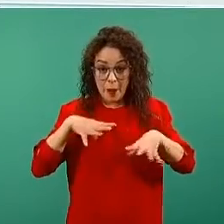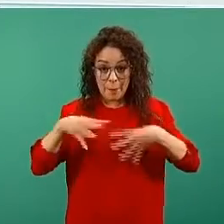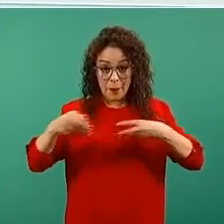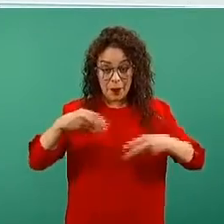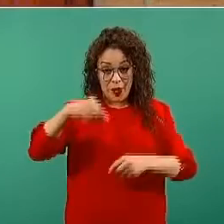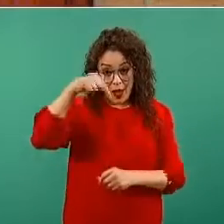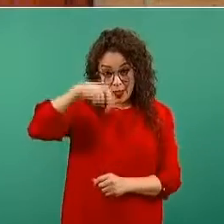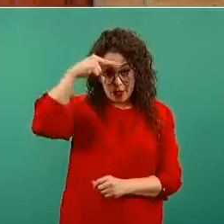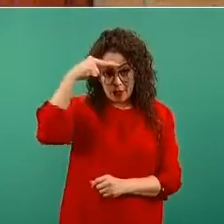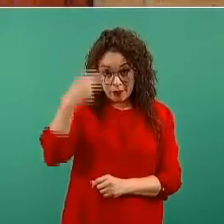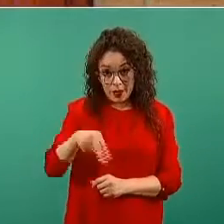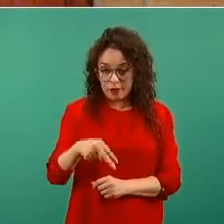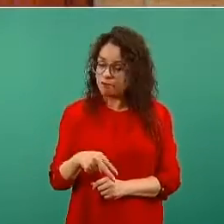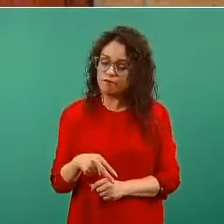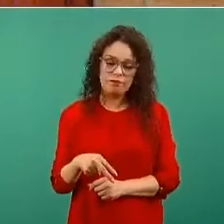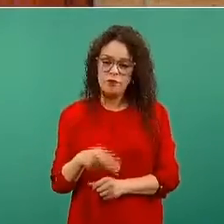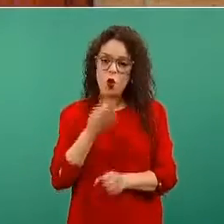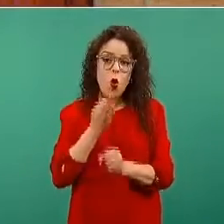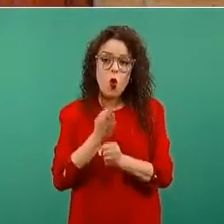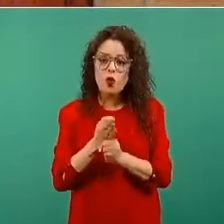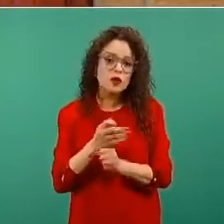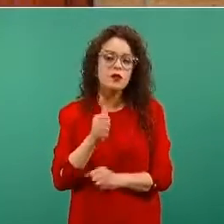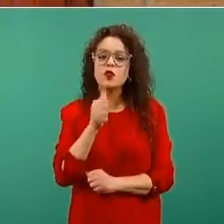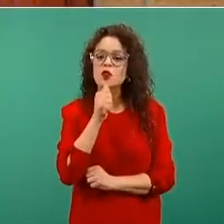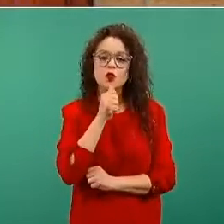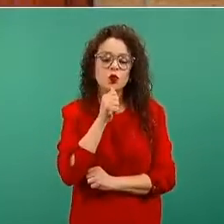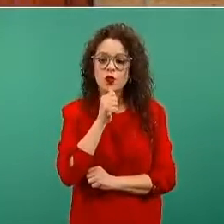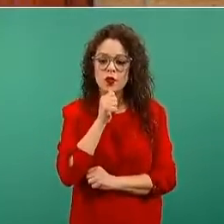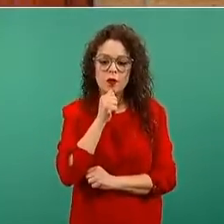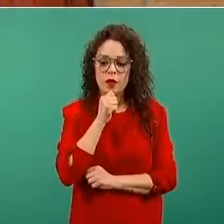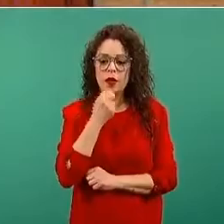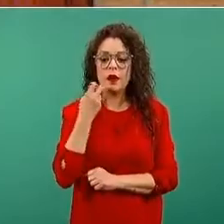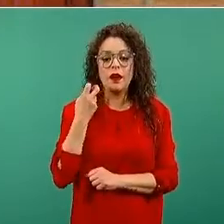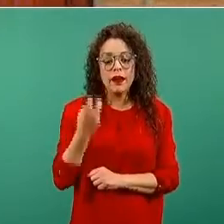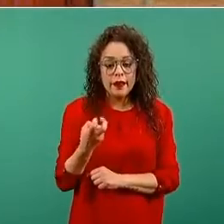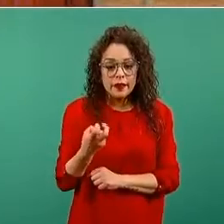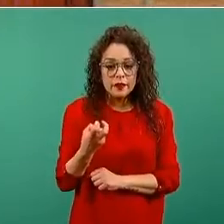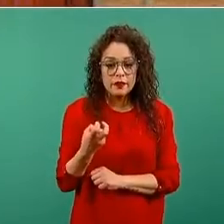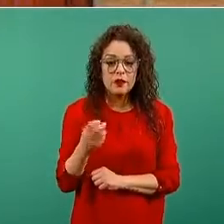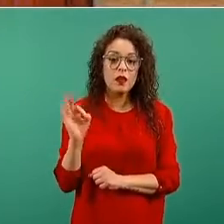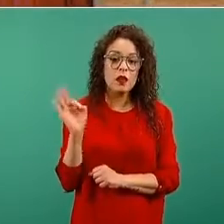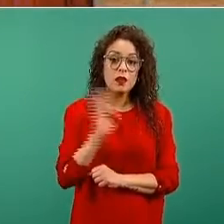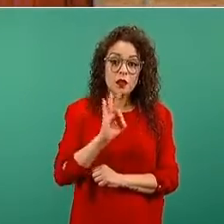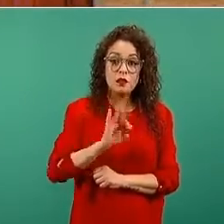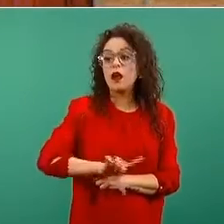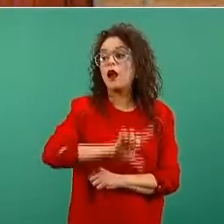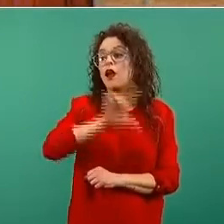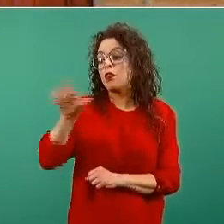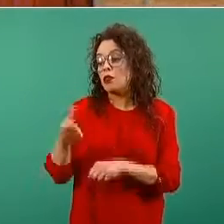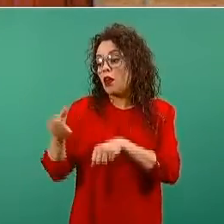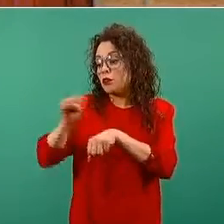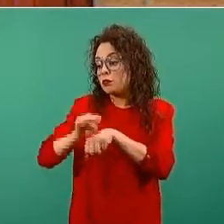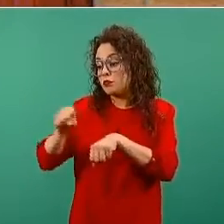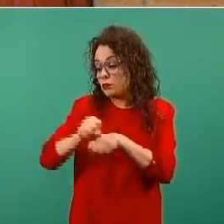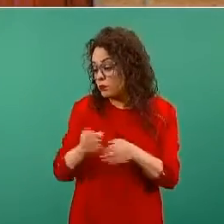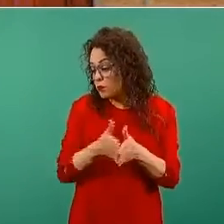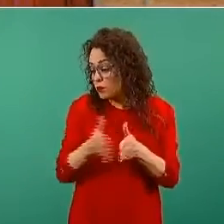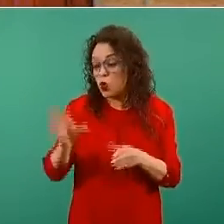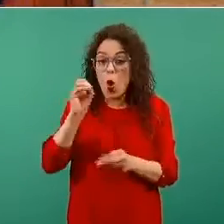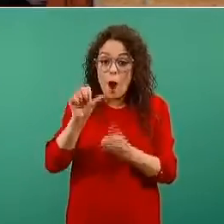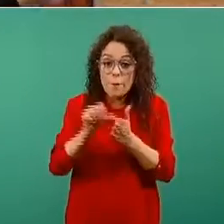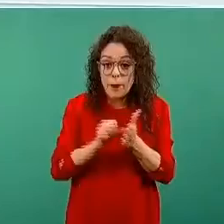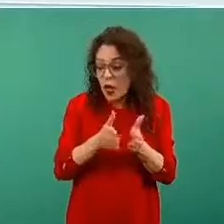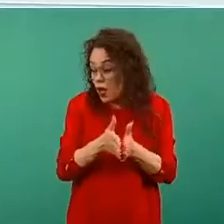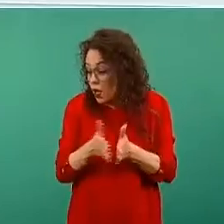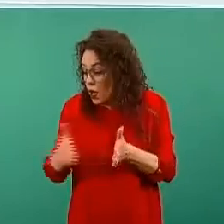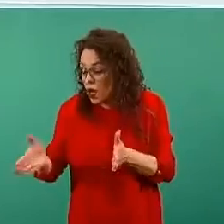México, al menos no en este momento. Obviamente esto lo podremos ver en siguientes semanas, en siguientes meses, tanto